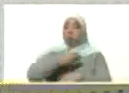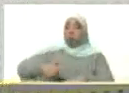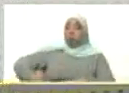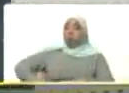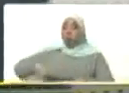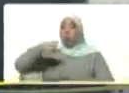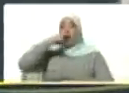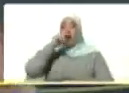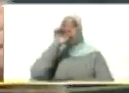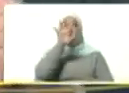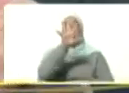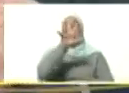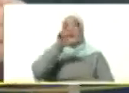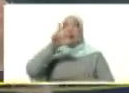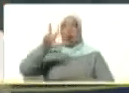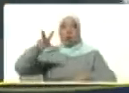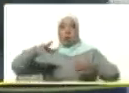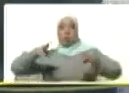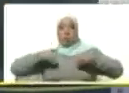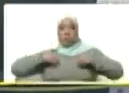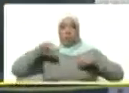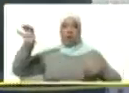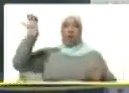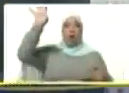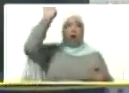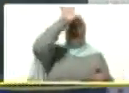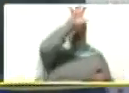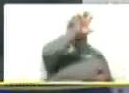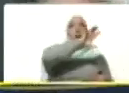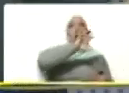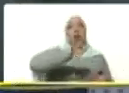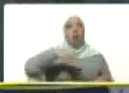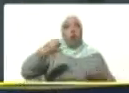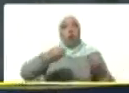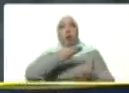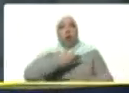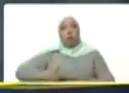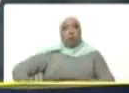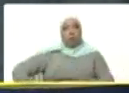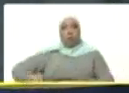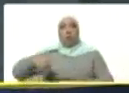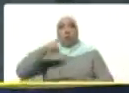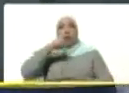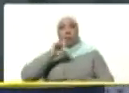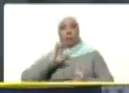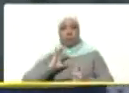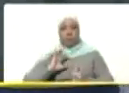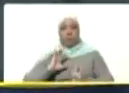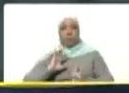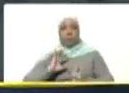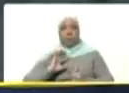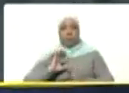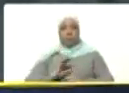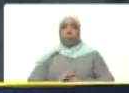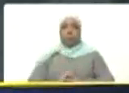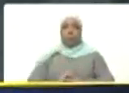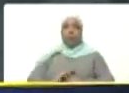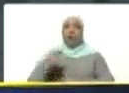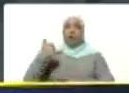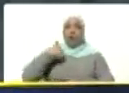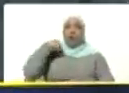53 países del mundo los reconocieron as president. Como presidente. Whilst there was a democratic elected president. Mientras